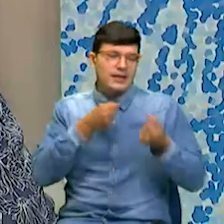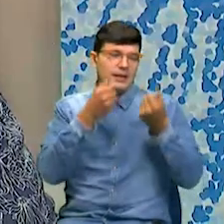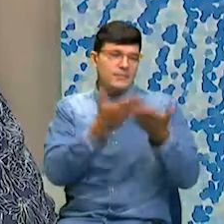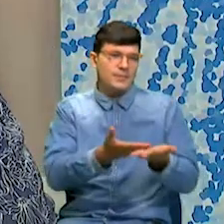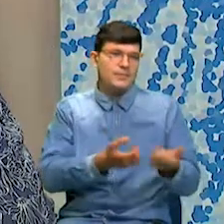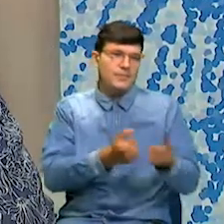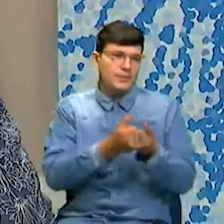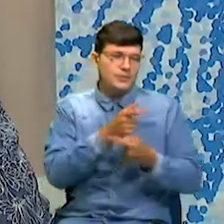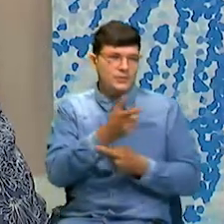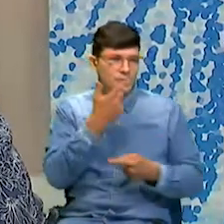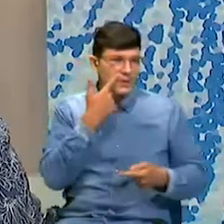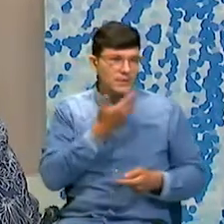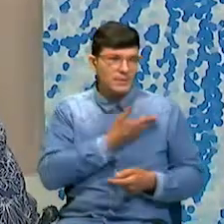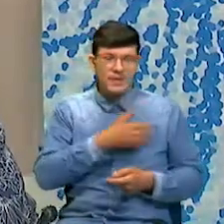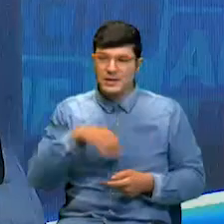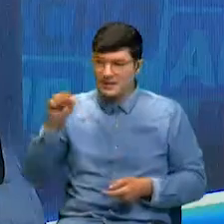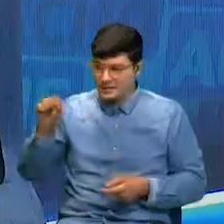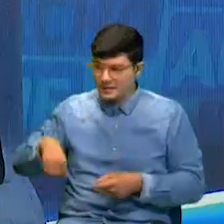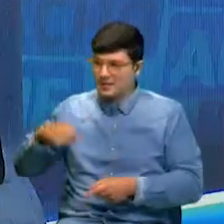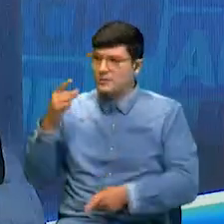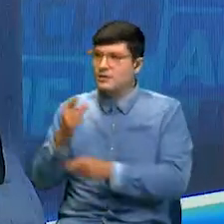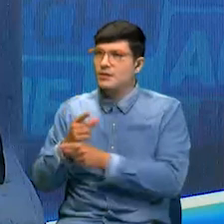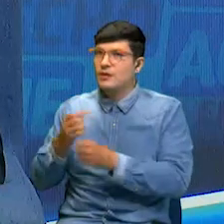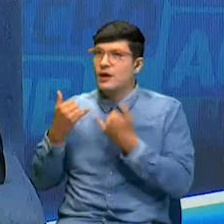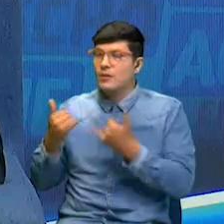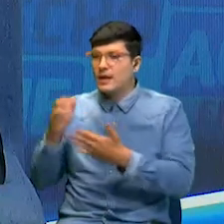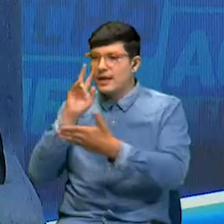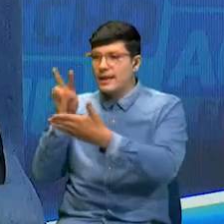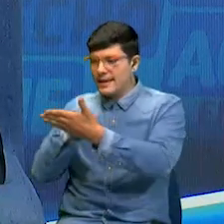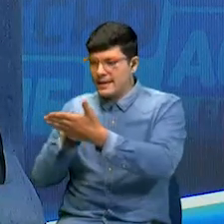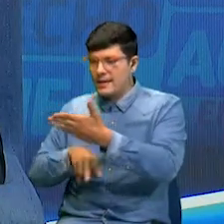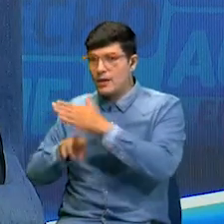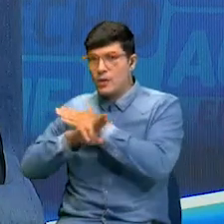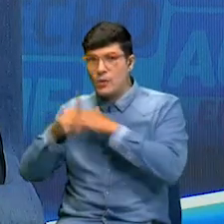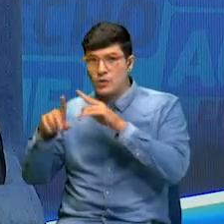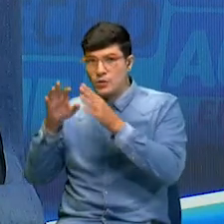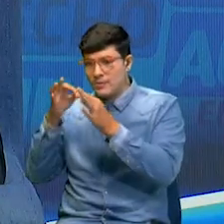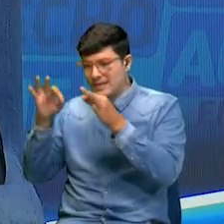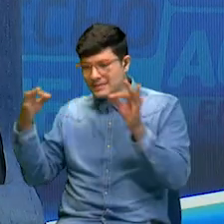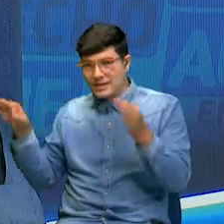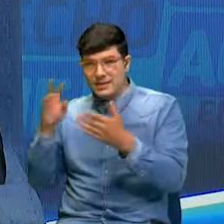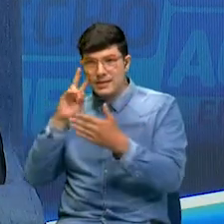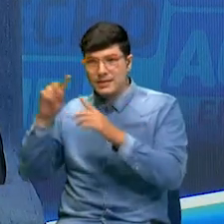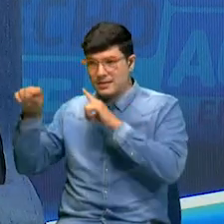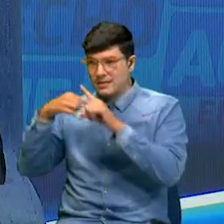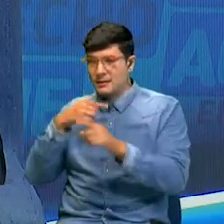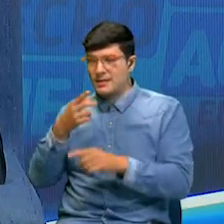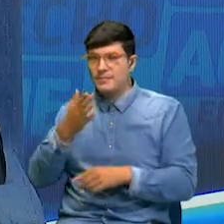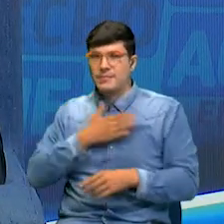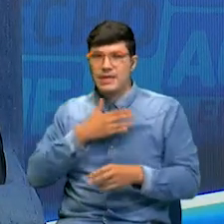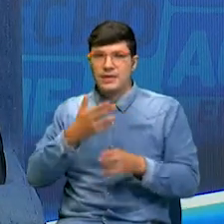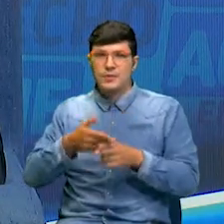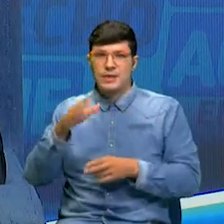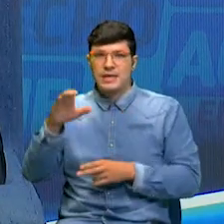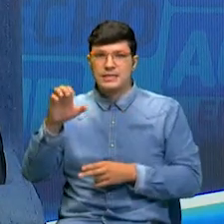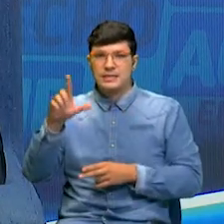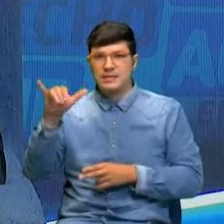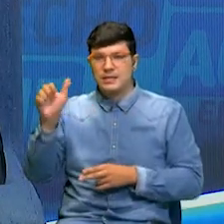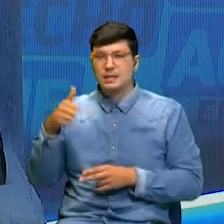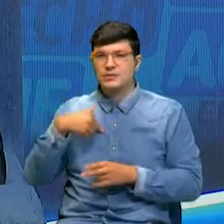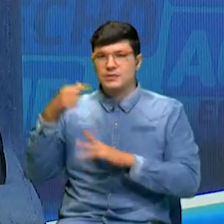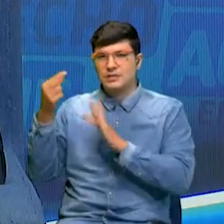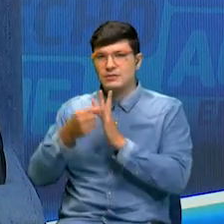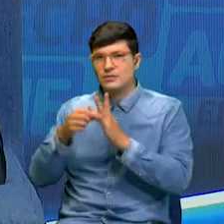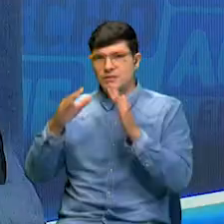sus padres. Sí, señora. Bueno, vamos a leer otro mensaje que nos envían. Dice lo siguiente: mi nombre es Cecilia, yo soy casada por